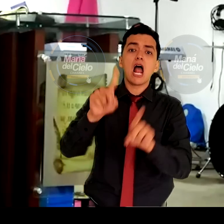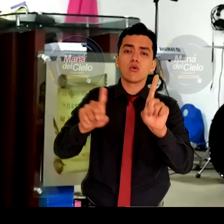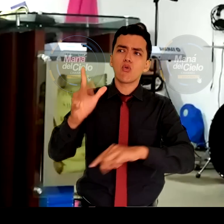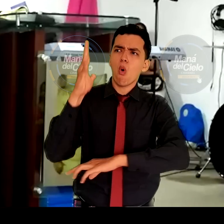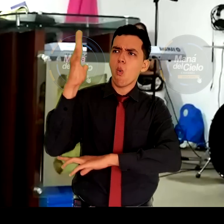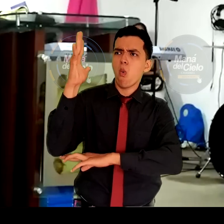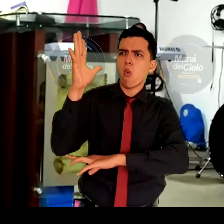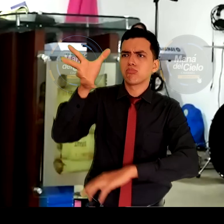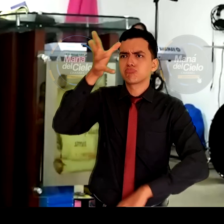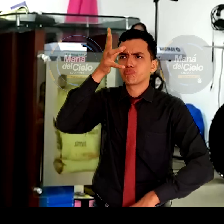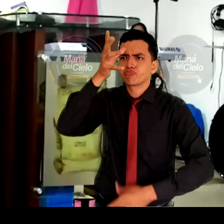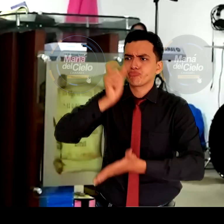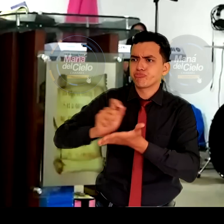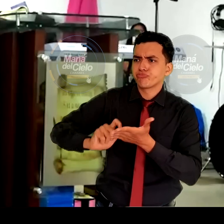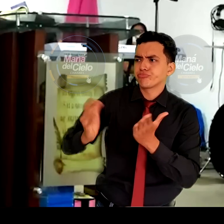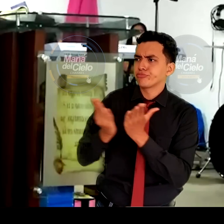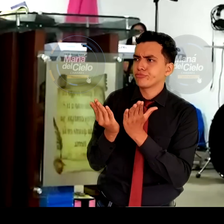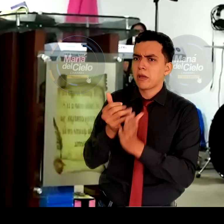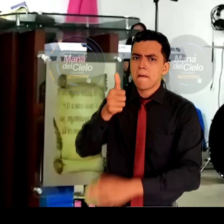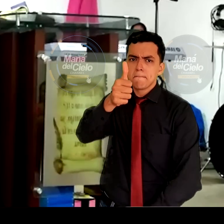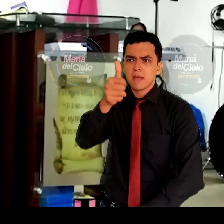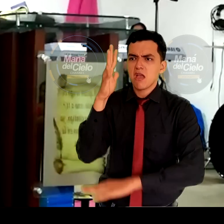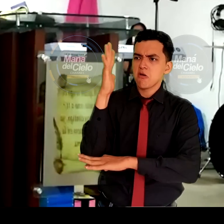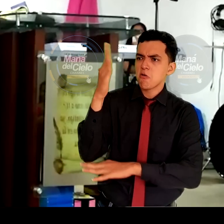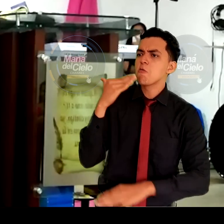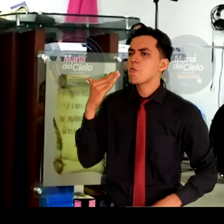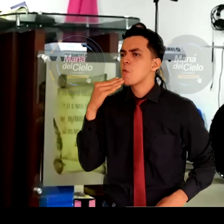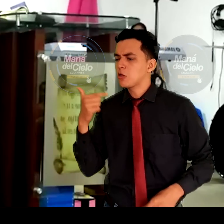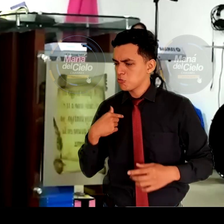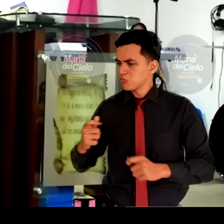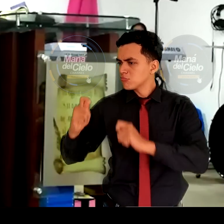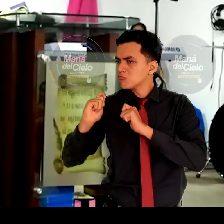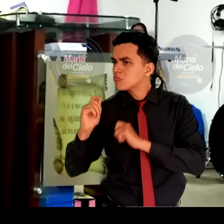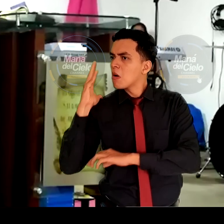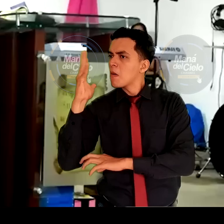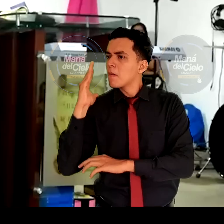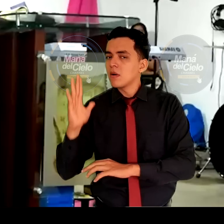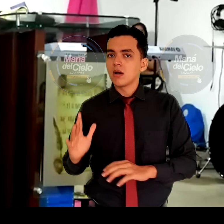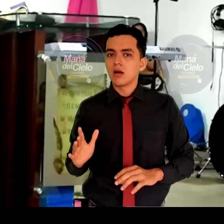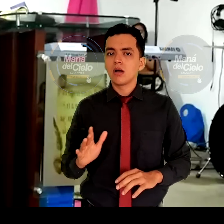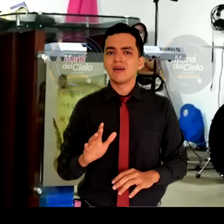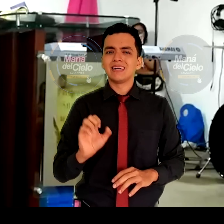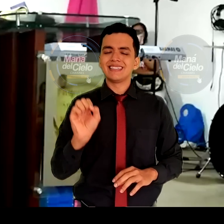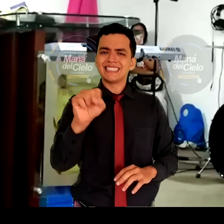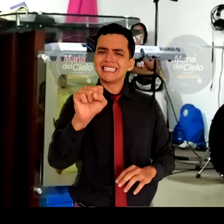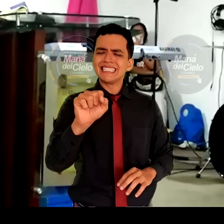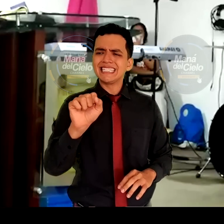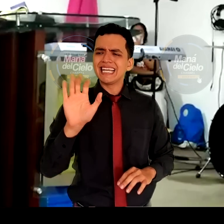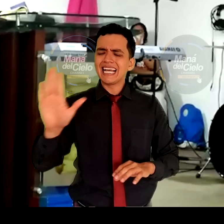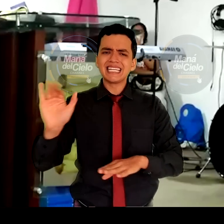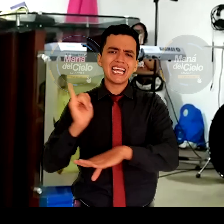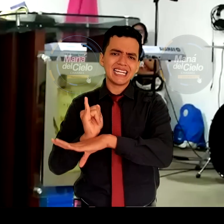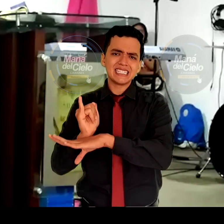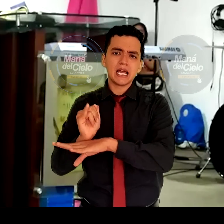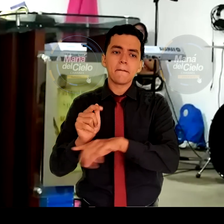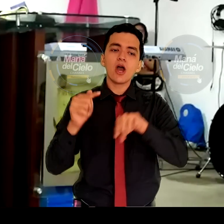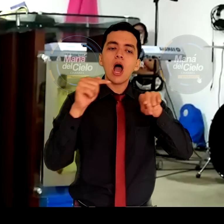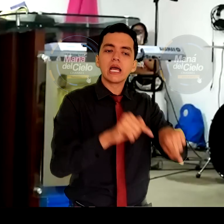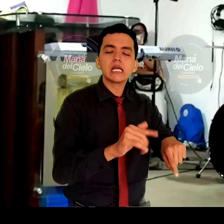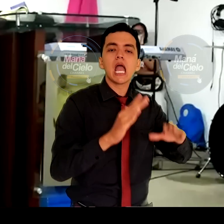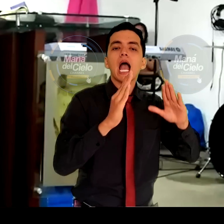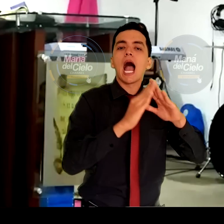el conocimiento que tengo para exponerlo. Pastor Eduardo, ¿cuándo me pondrá a predicar para ayudar ese mensaje? Prepara los mensajes mejores para tu